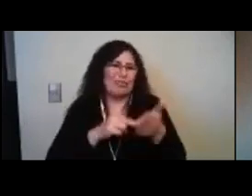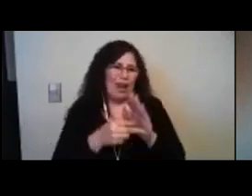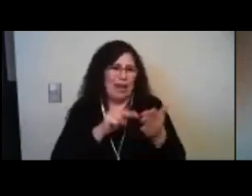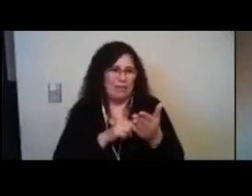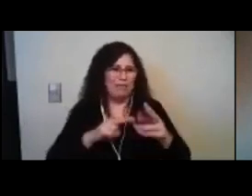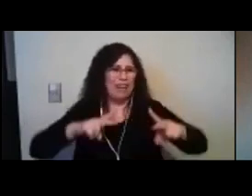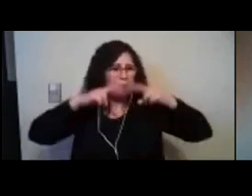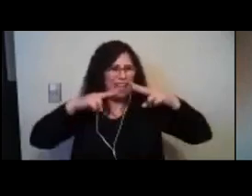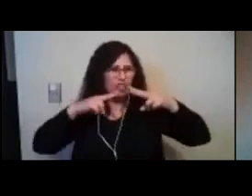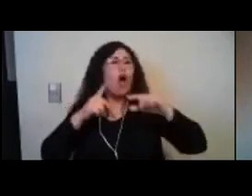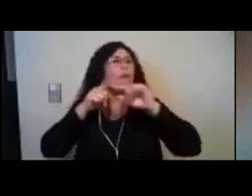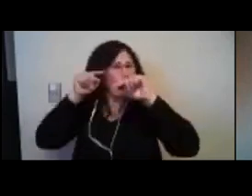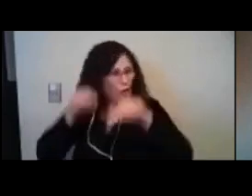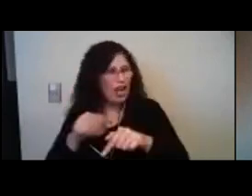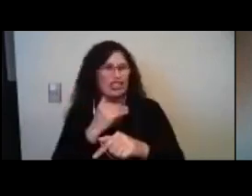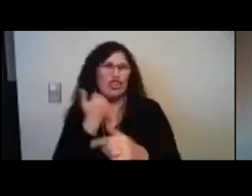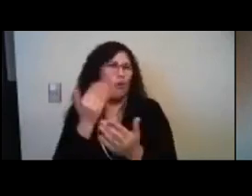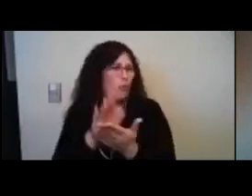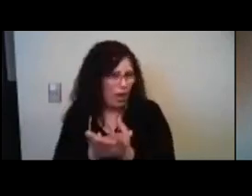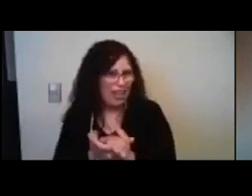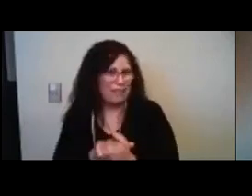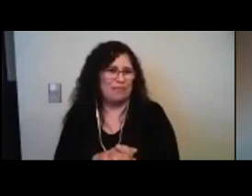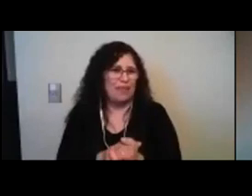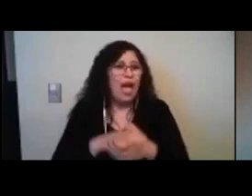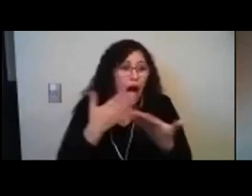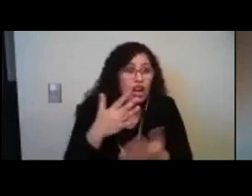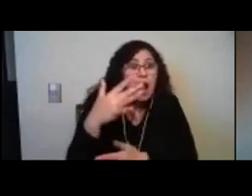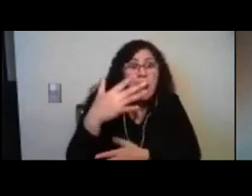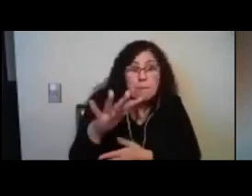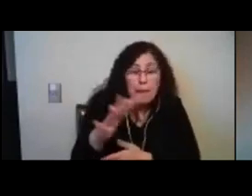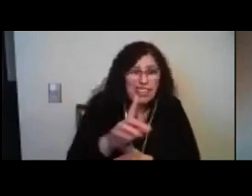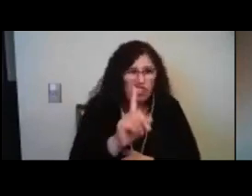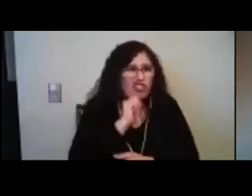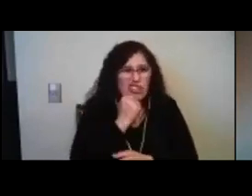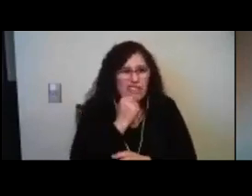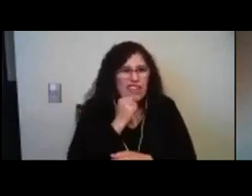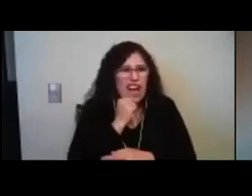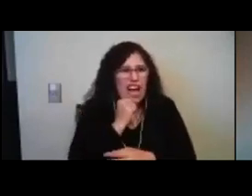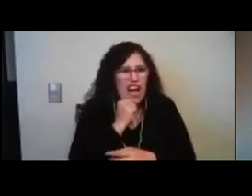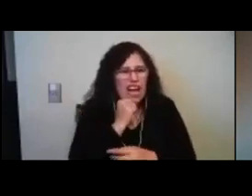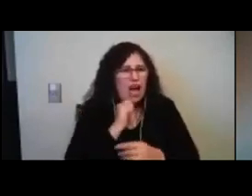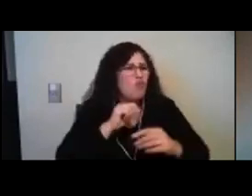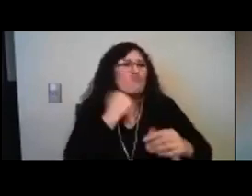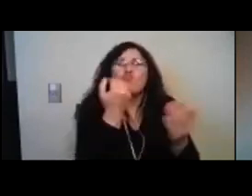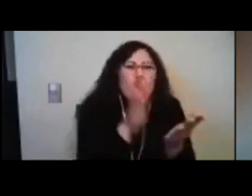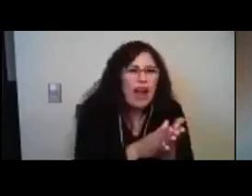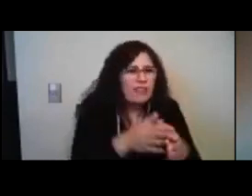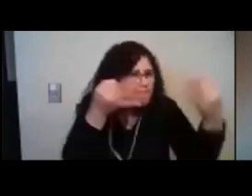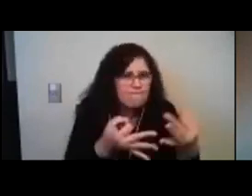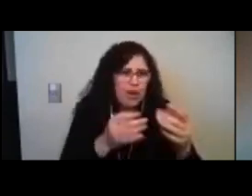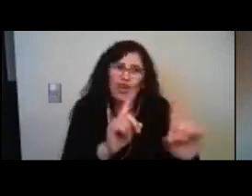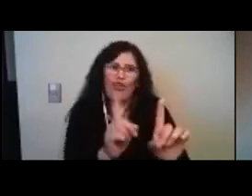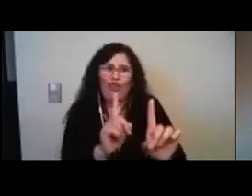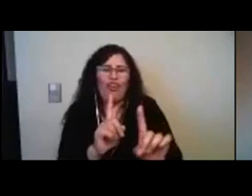el Parkinson no va a matar ni va a matar a nadie, ¿ya? Porque la causal de muerte tiene que ver en gran medida